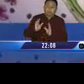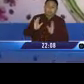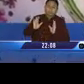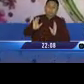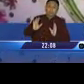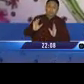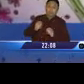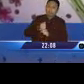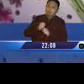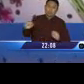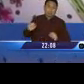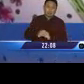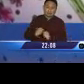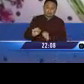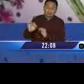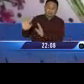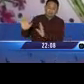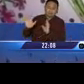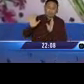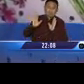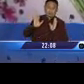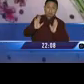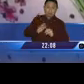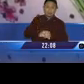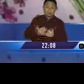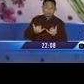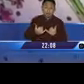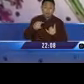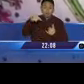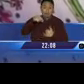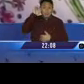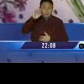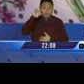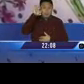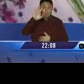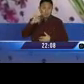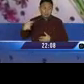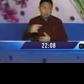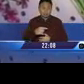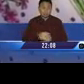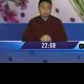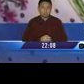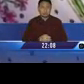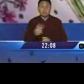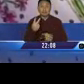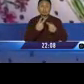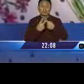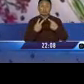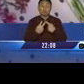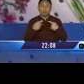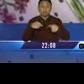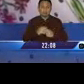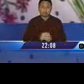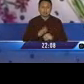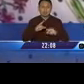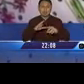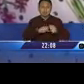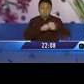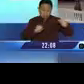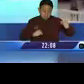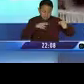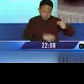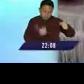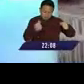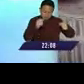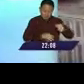que era imposible. Les di mi cartera, ahora que yo veo unos videos me doy cuenta que hasta ellos tomaron el tiempo de revisar que en la cartera esté el